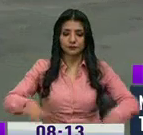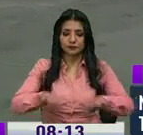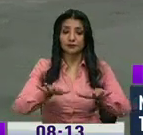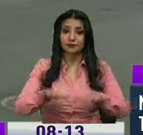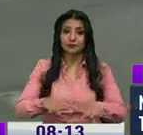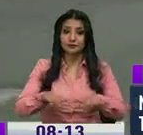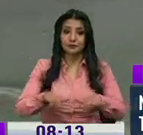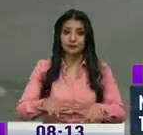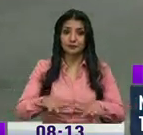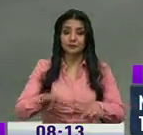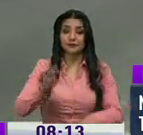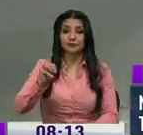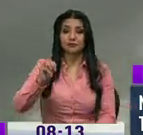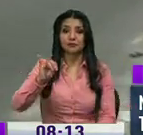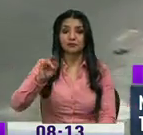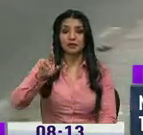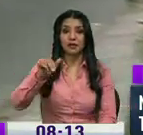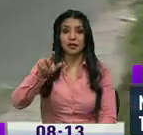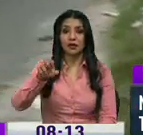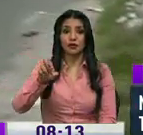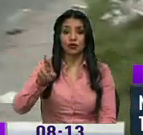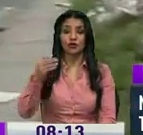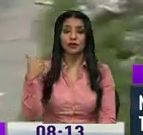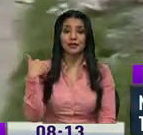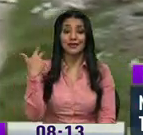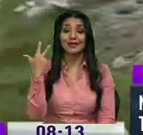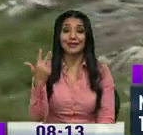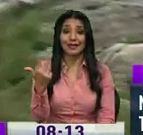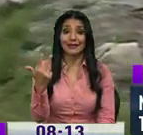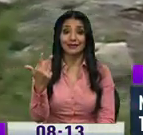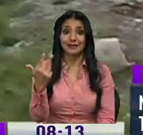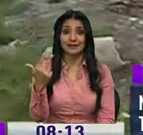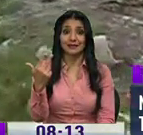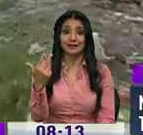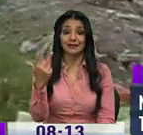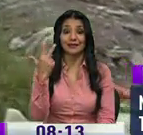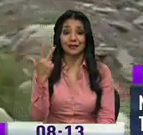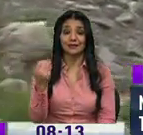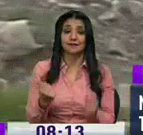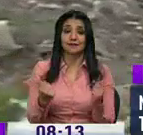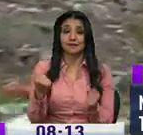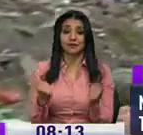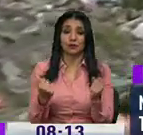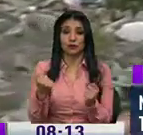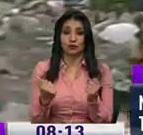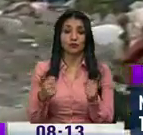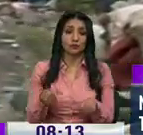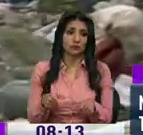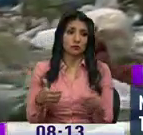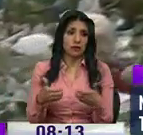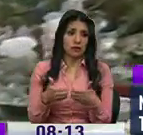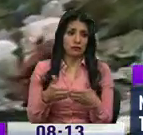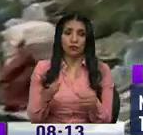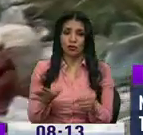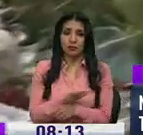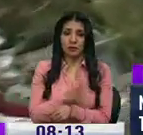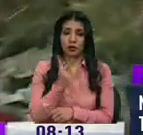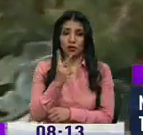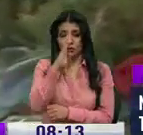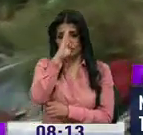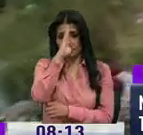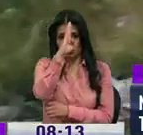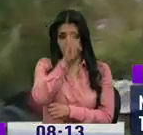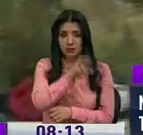que es el sector de Mirador, nosotros tenemos 3 unidades para el Mirador, 3 vehículos, los cuales están equipados cada uno con